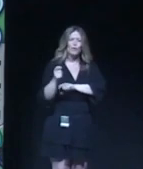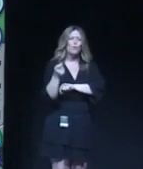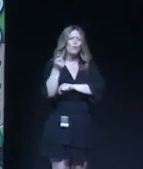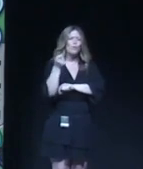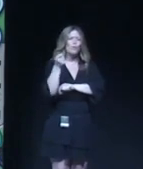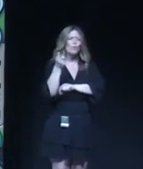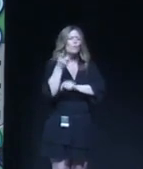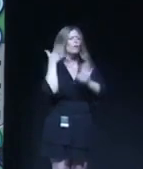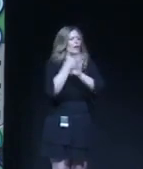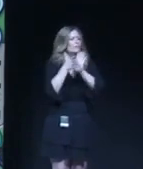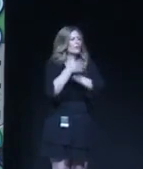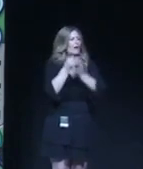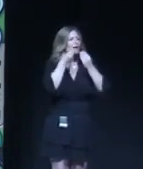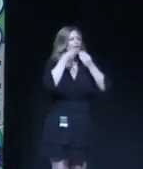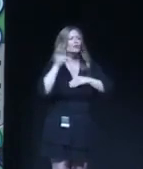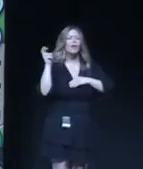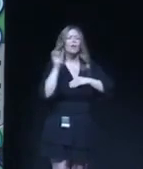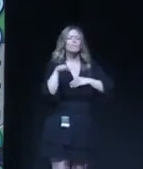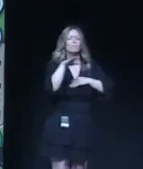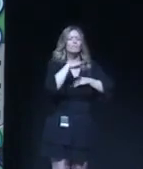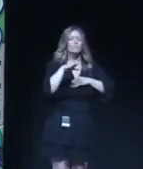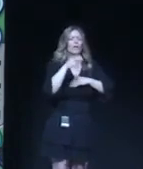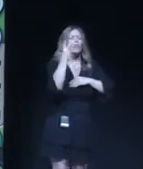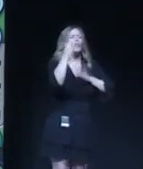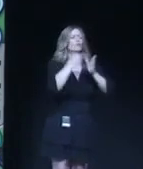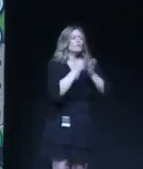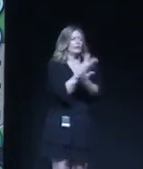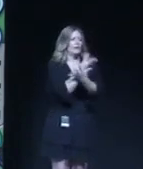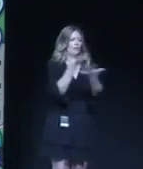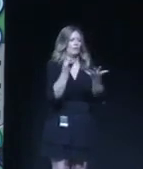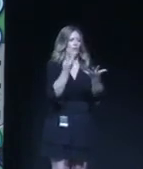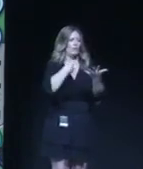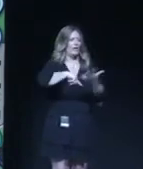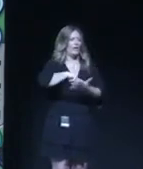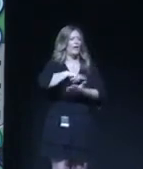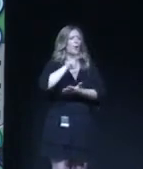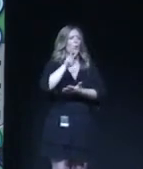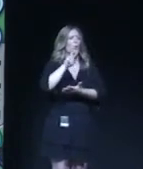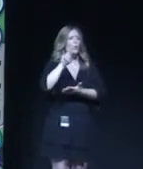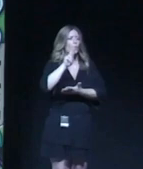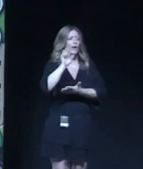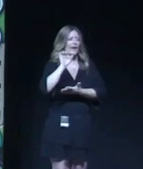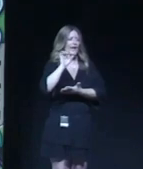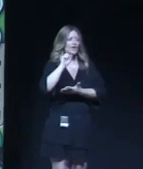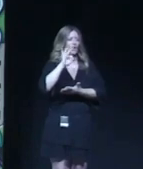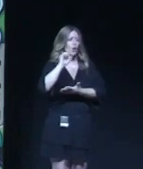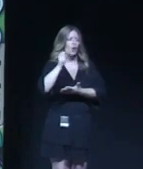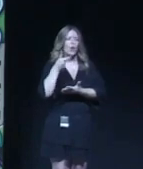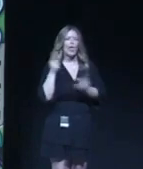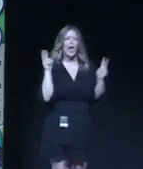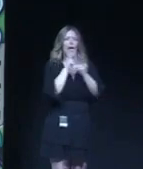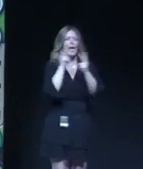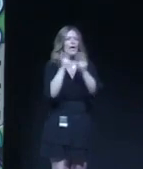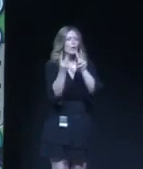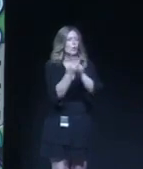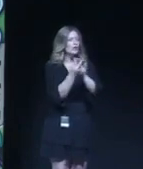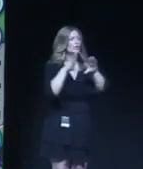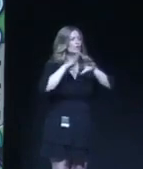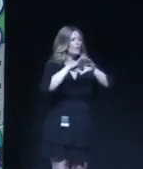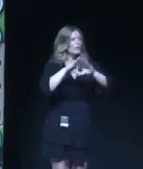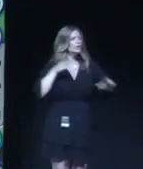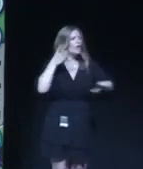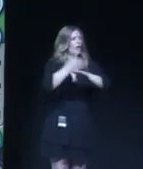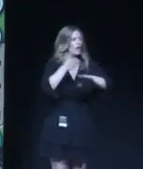dónde surge la historia. En 2019, Estíbaliz Urresola acude a unos encuentros de ecofeminismo.